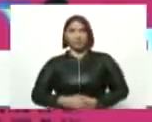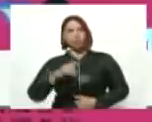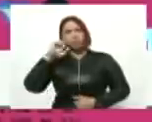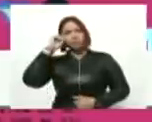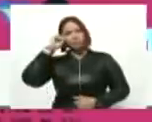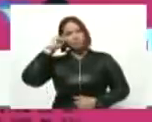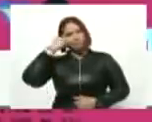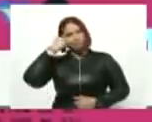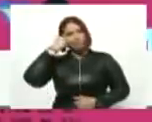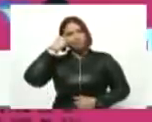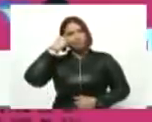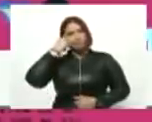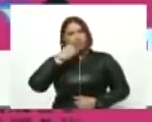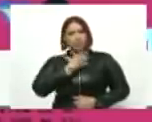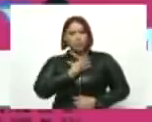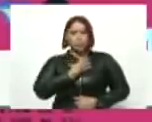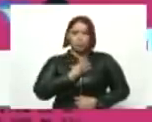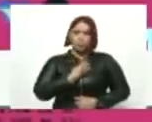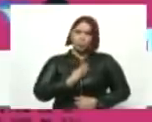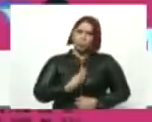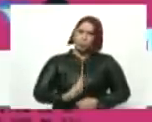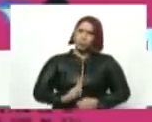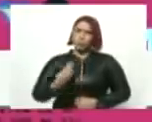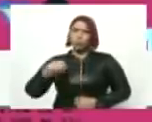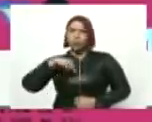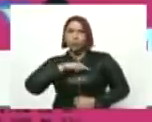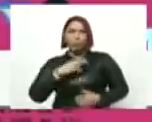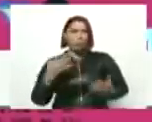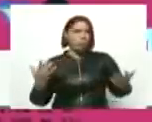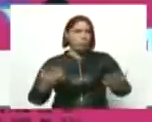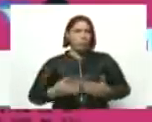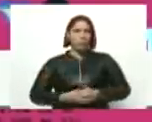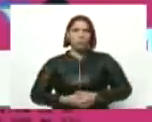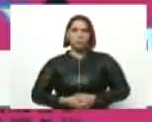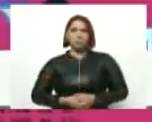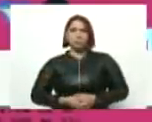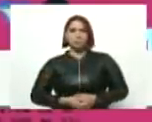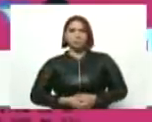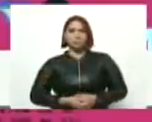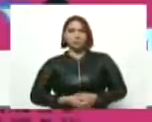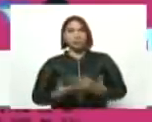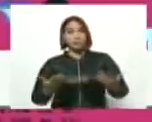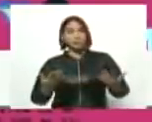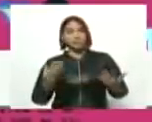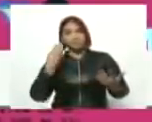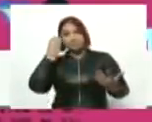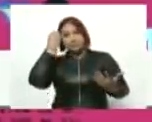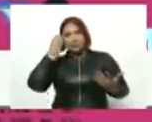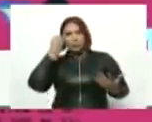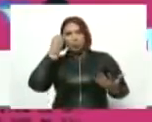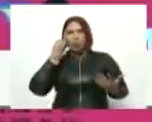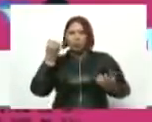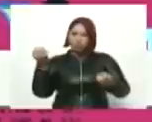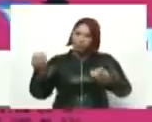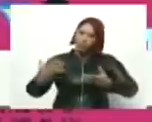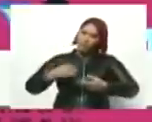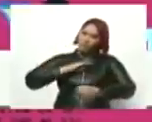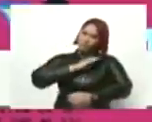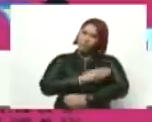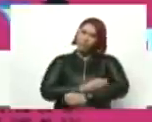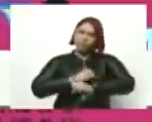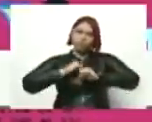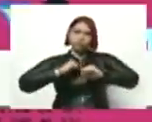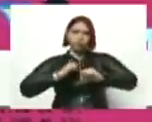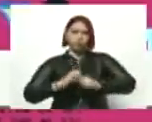recuerdos tristes para nosotros. Pero bueno, son los recuerdos que nos dan fuerza, ¿no? Fuerza, mucha